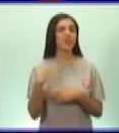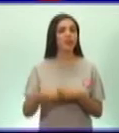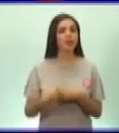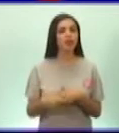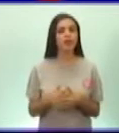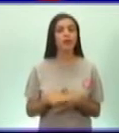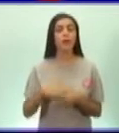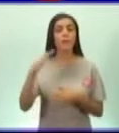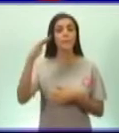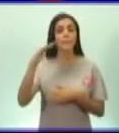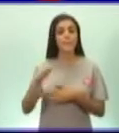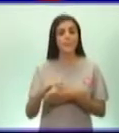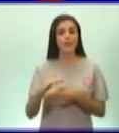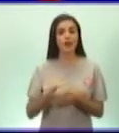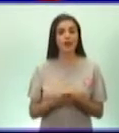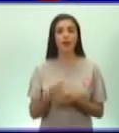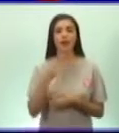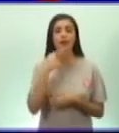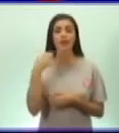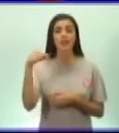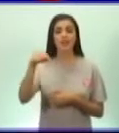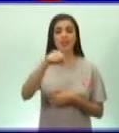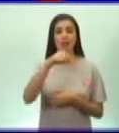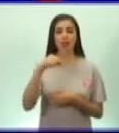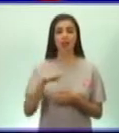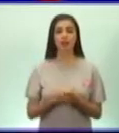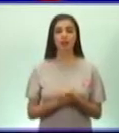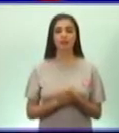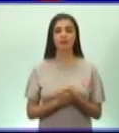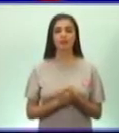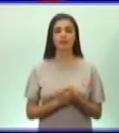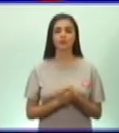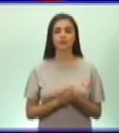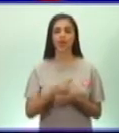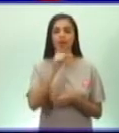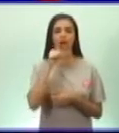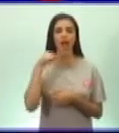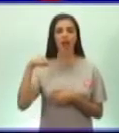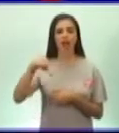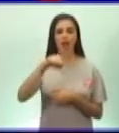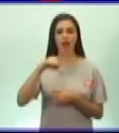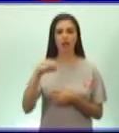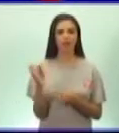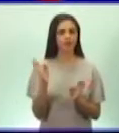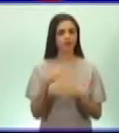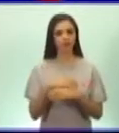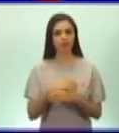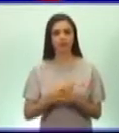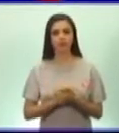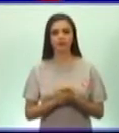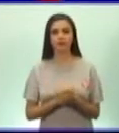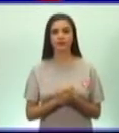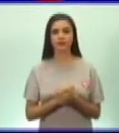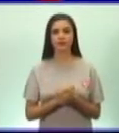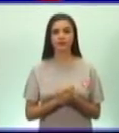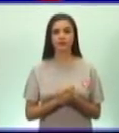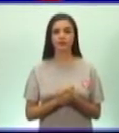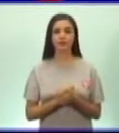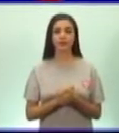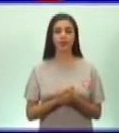en grasas y sal. Y la otra, el sistema cardiovascular está desconectado del resto de los sistemas del